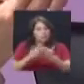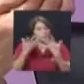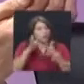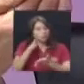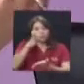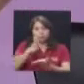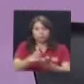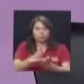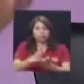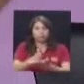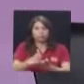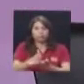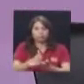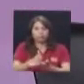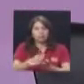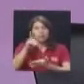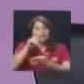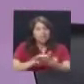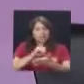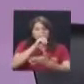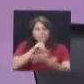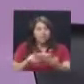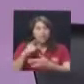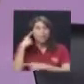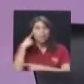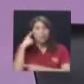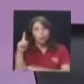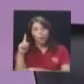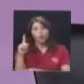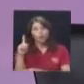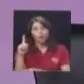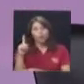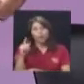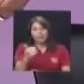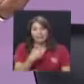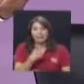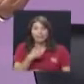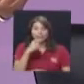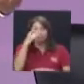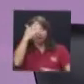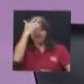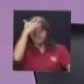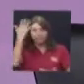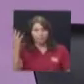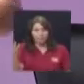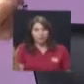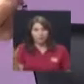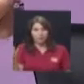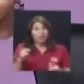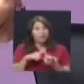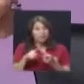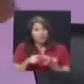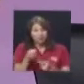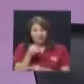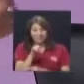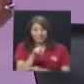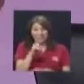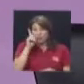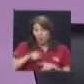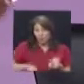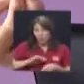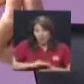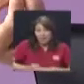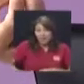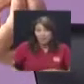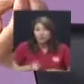la discriminación por una padecer una enfermedad entonces si es una enfermedad le toca